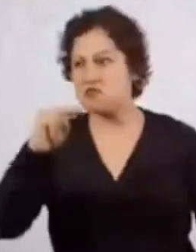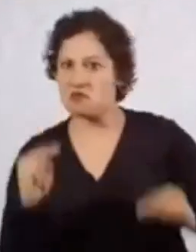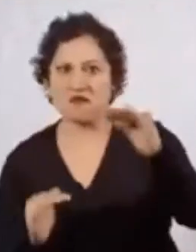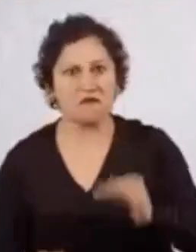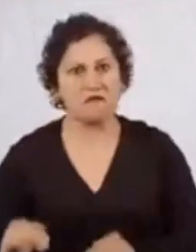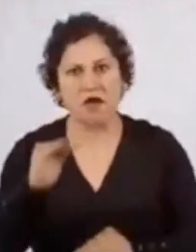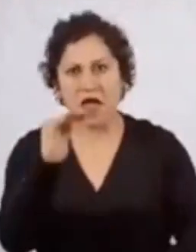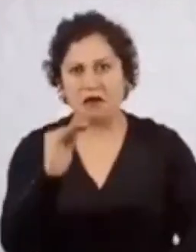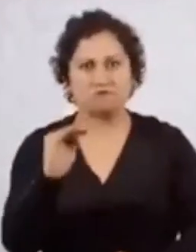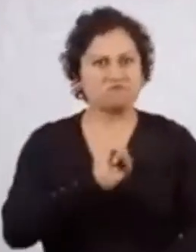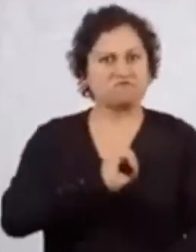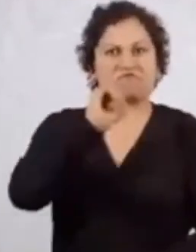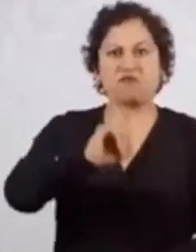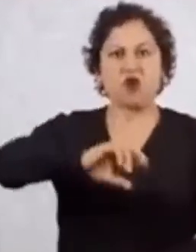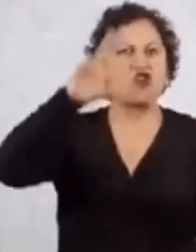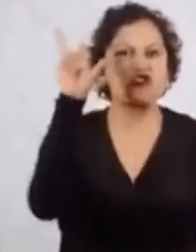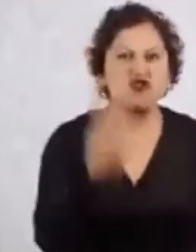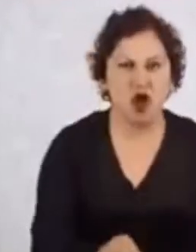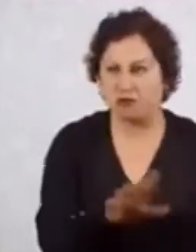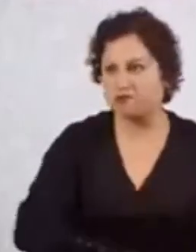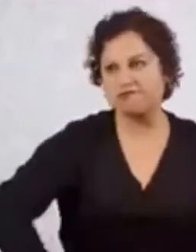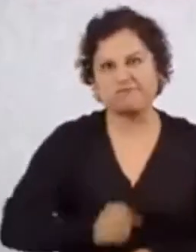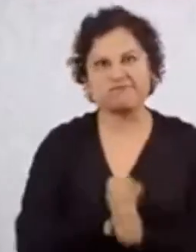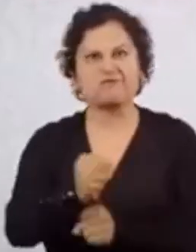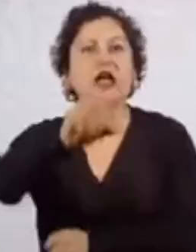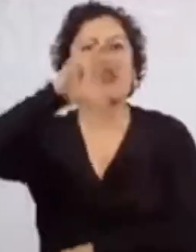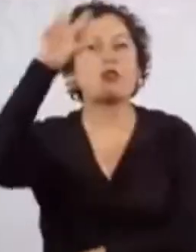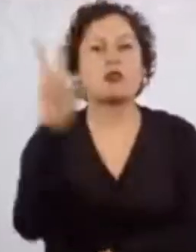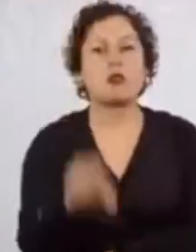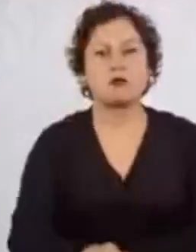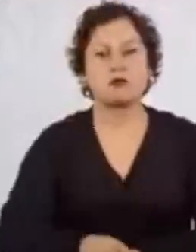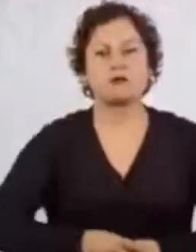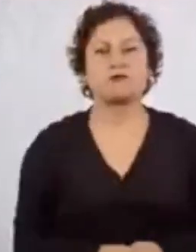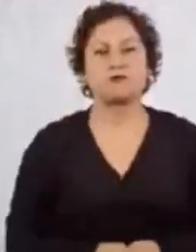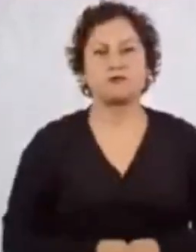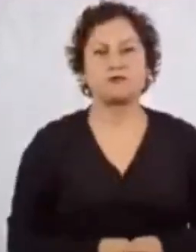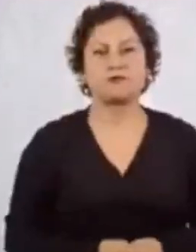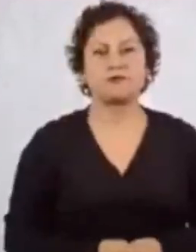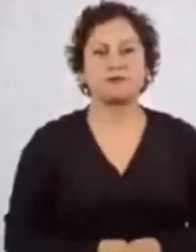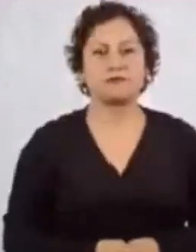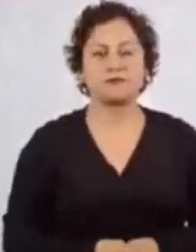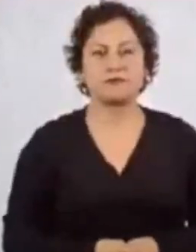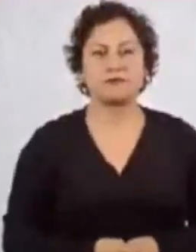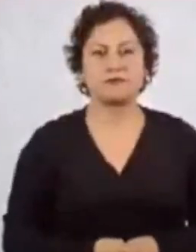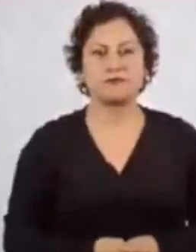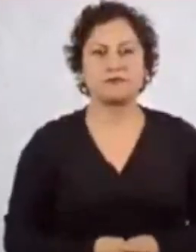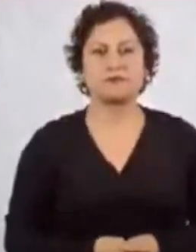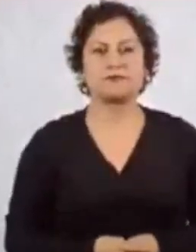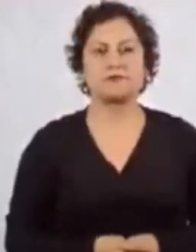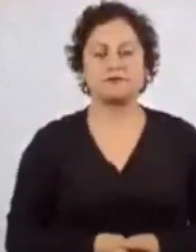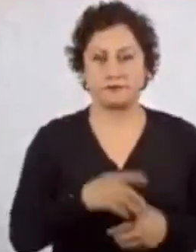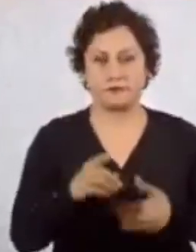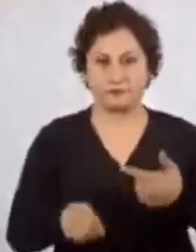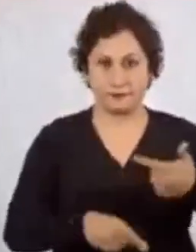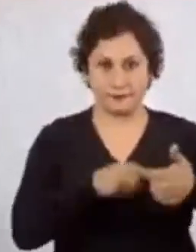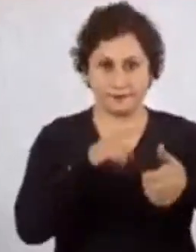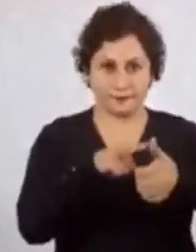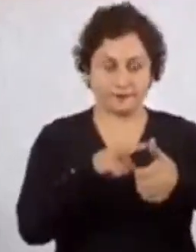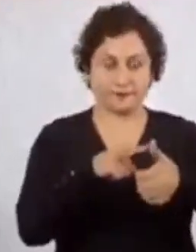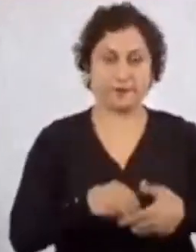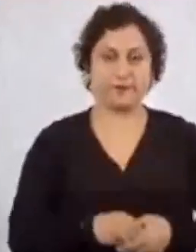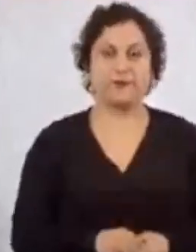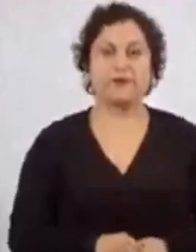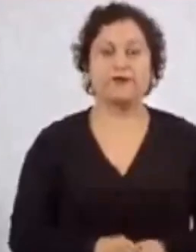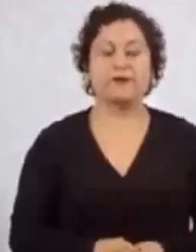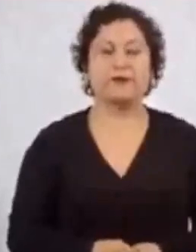presidentes, nunca escuché preocupaciones que resuenan hoy, que encuentran amplia resonancia y que